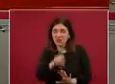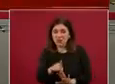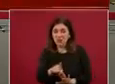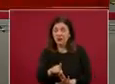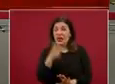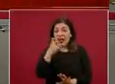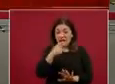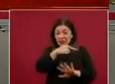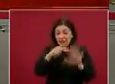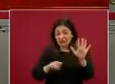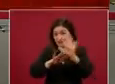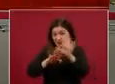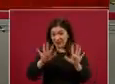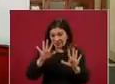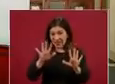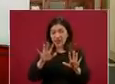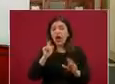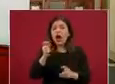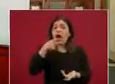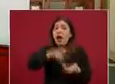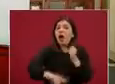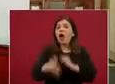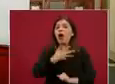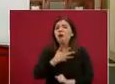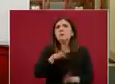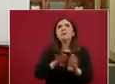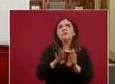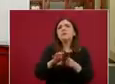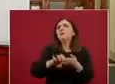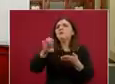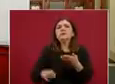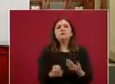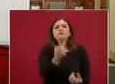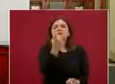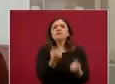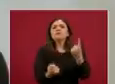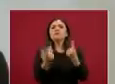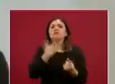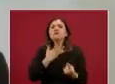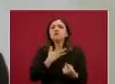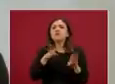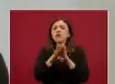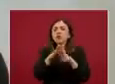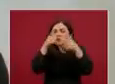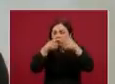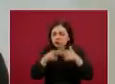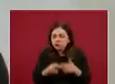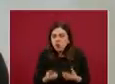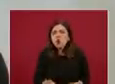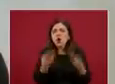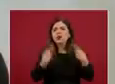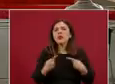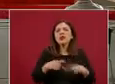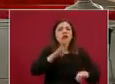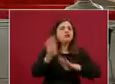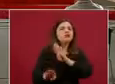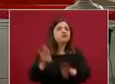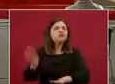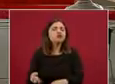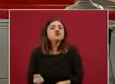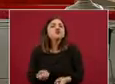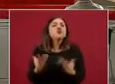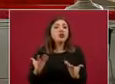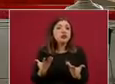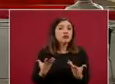Dentro de estos indicadores nuevos hay, por ejemplo, aquellos que miden la tasa de mortalidad, hay aquellos